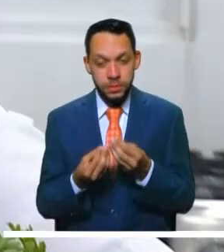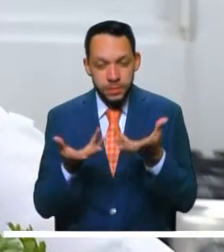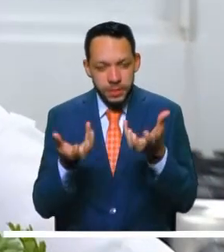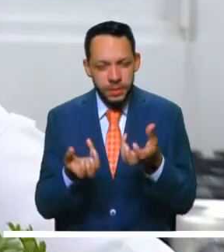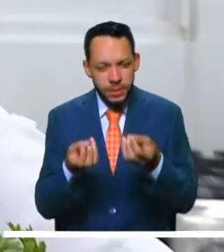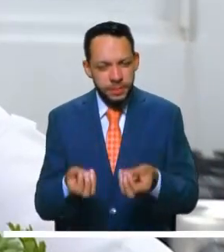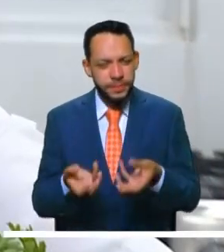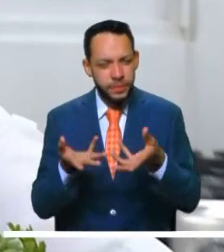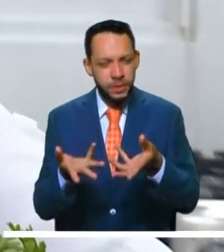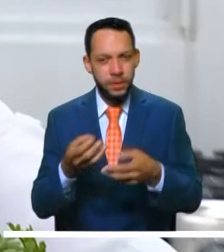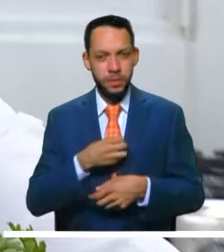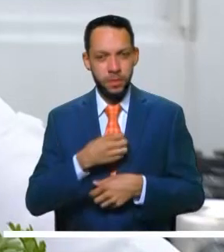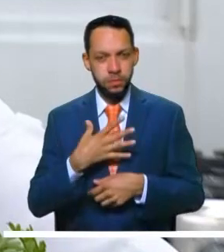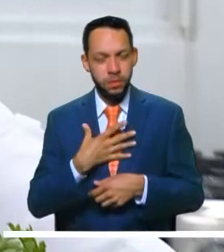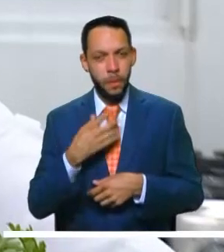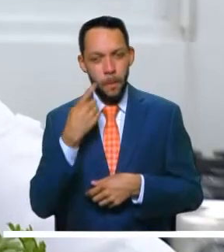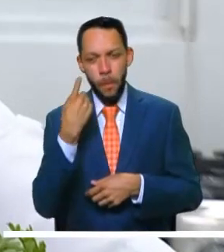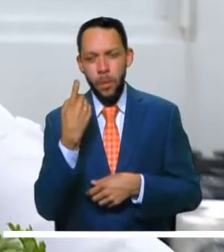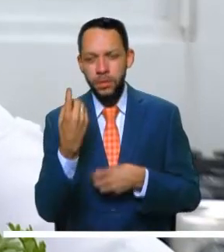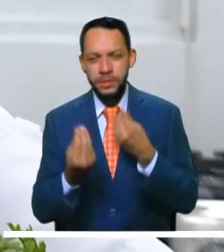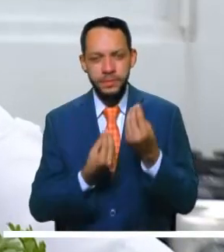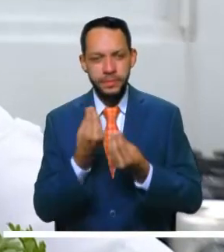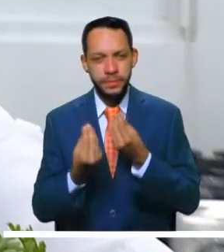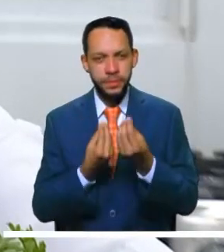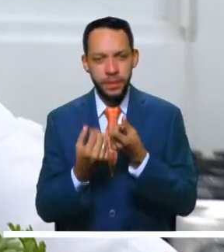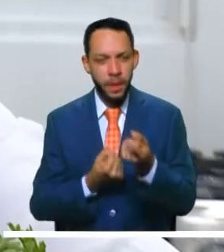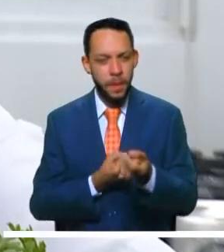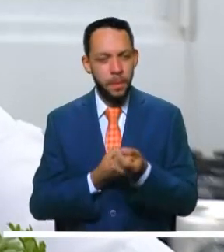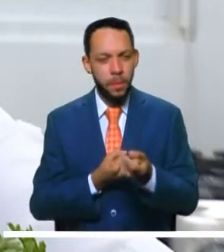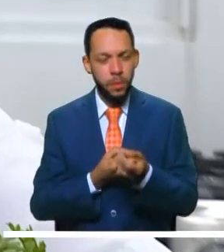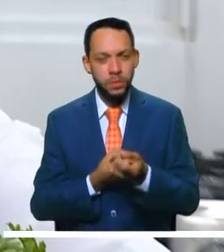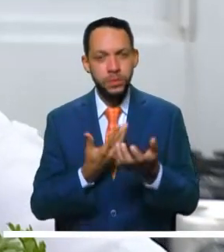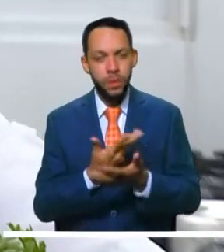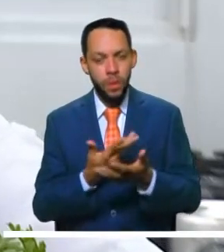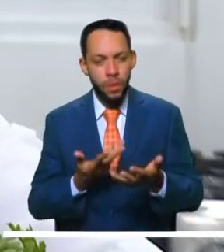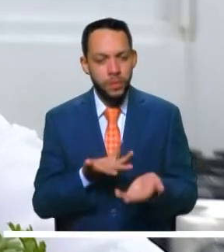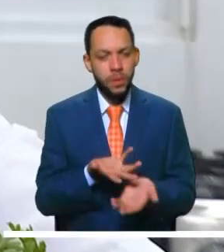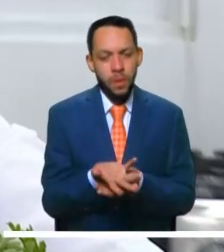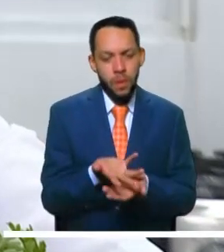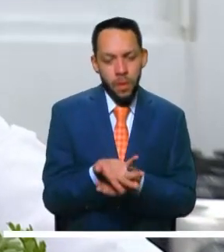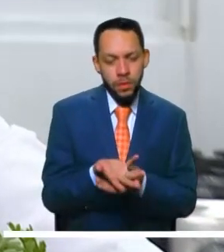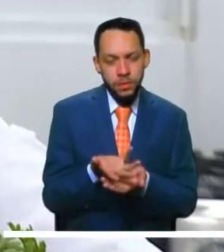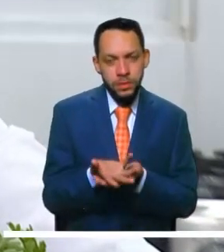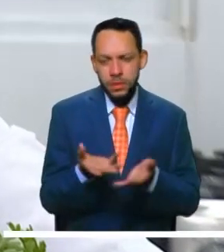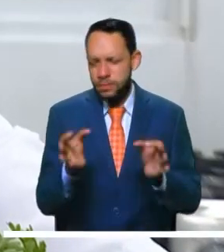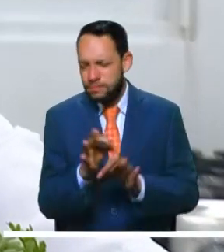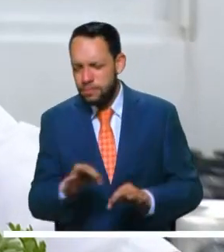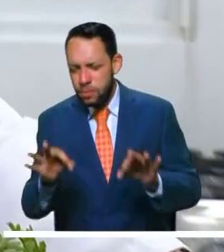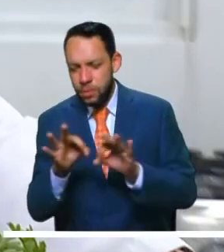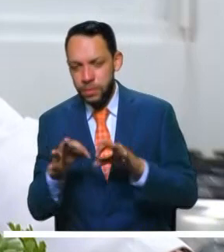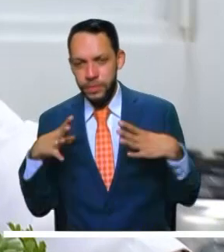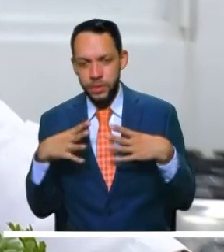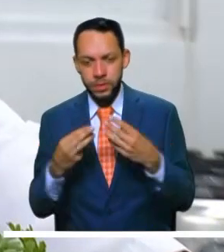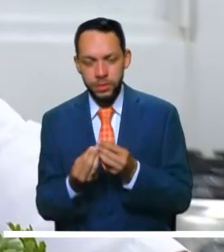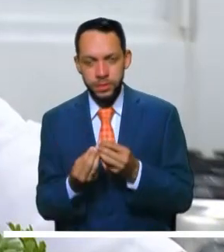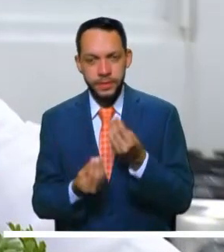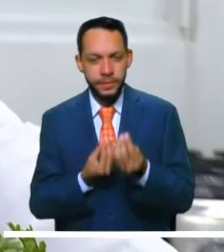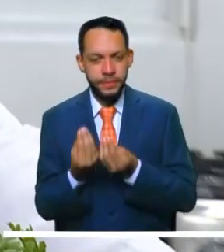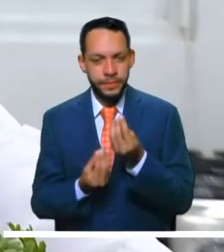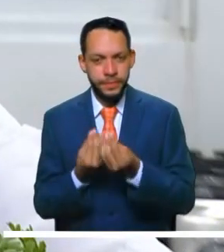den la oportunidad de conocer ciertas recomendaciones sanas alimentarias, porque nosotros en